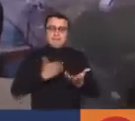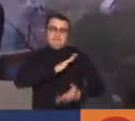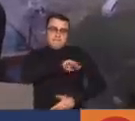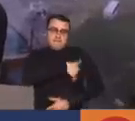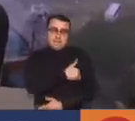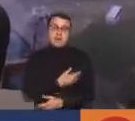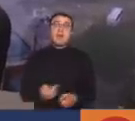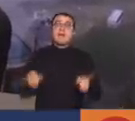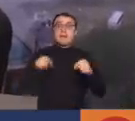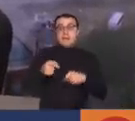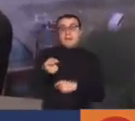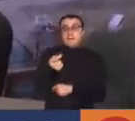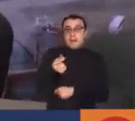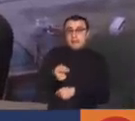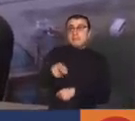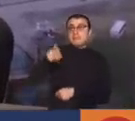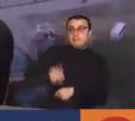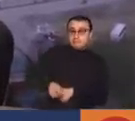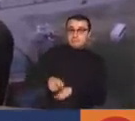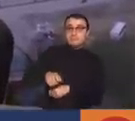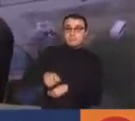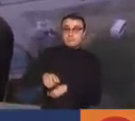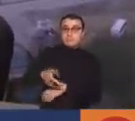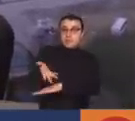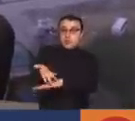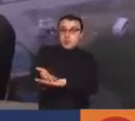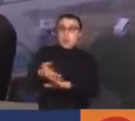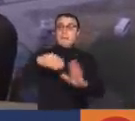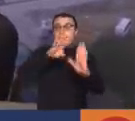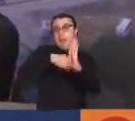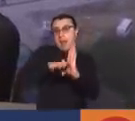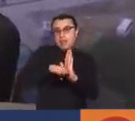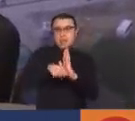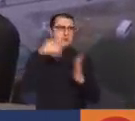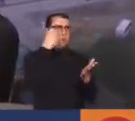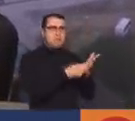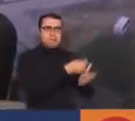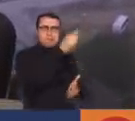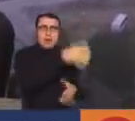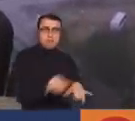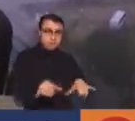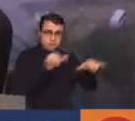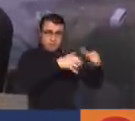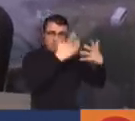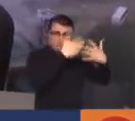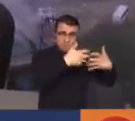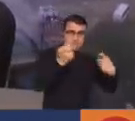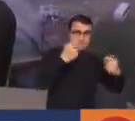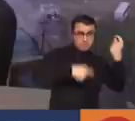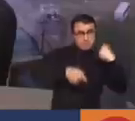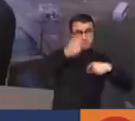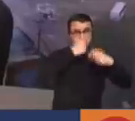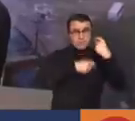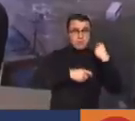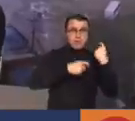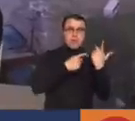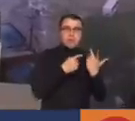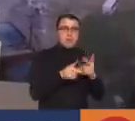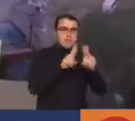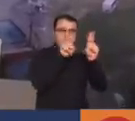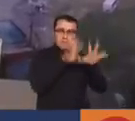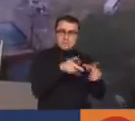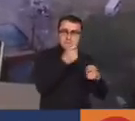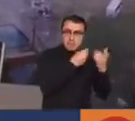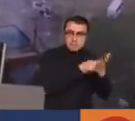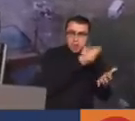obviamente hay que cobrar un servicio barato, no tan caro como las empresas venden hoy los paquetes de